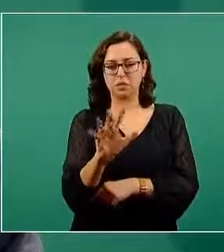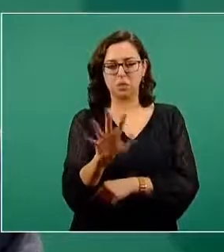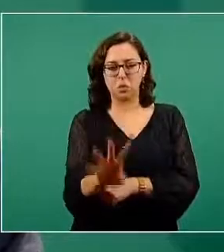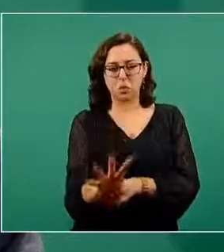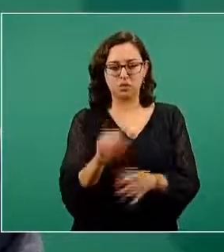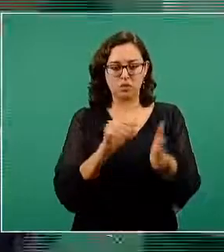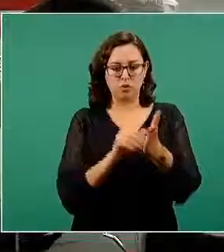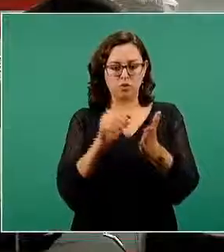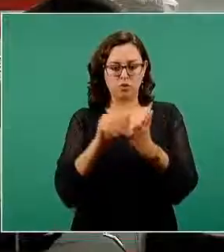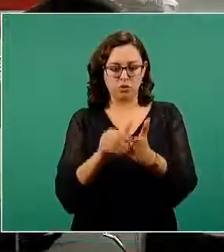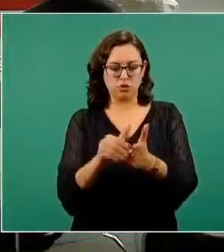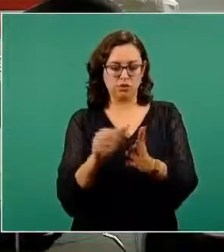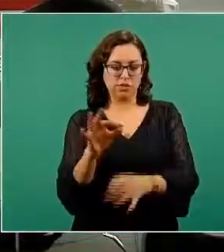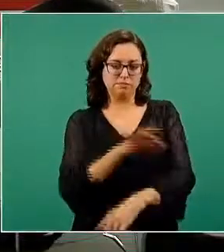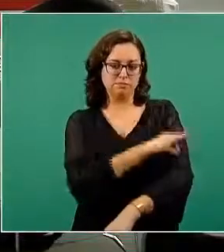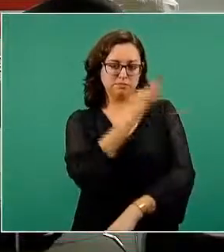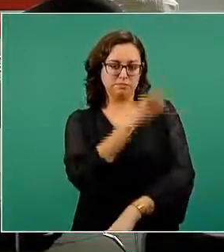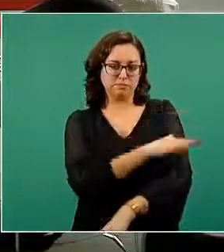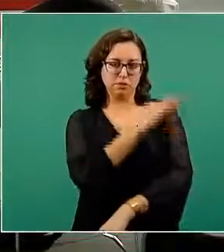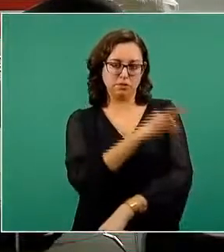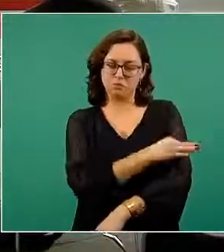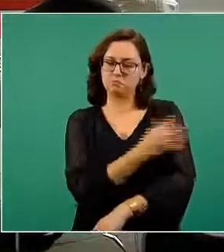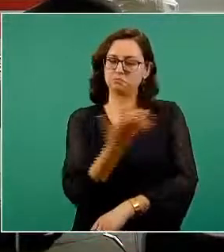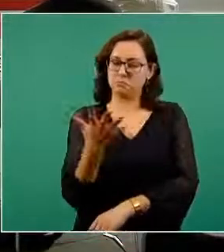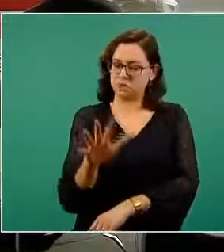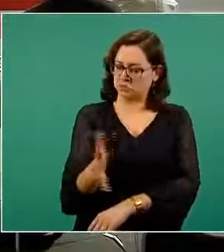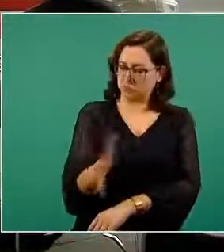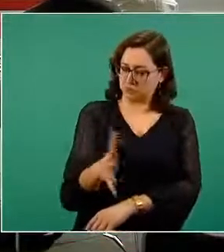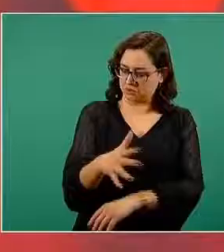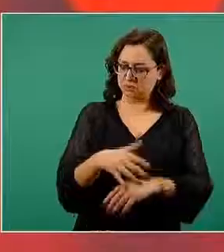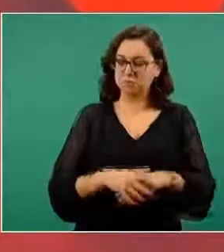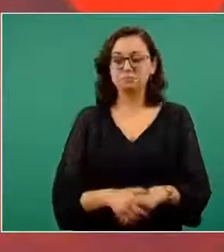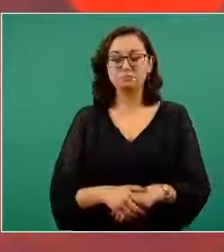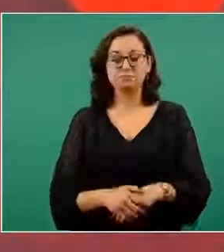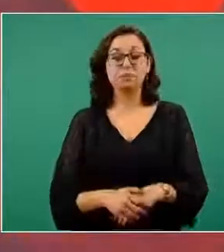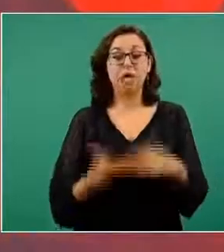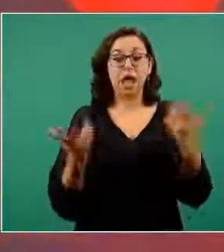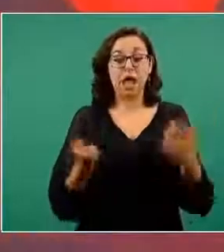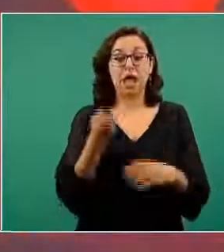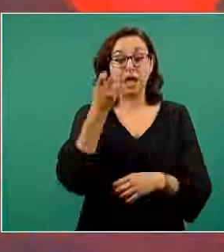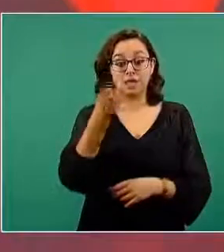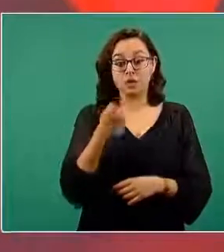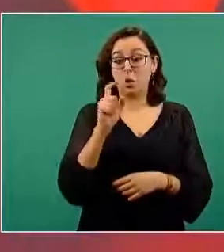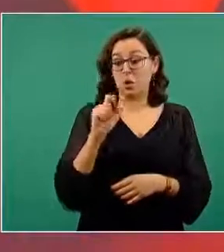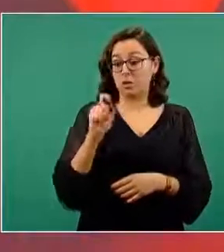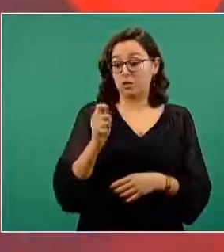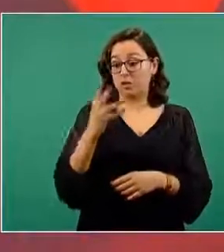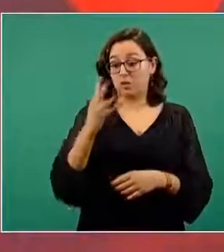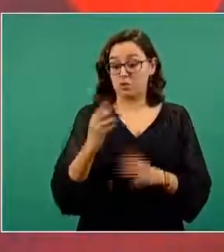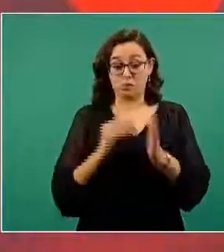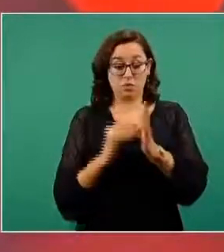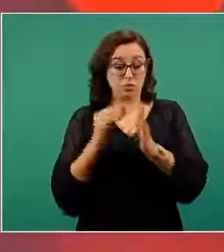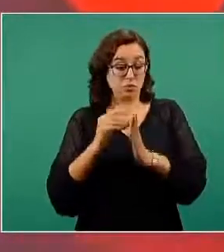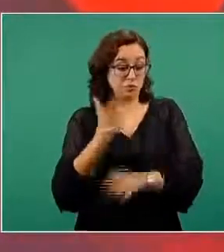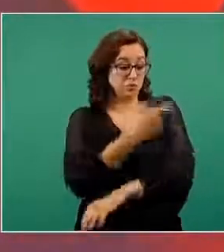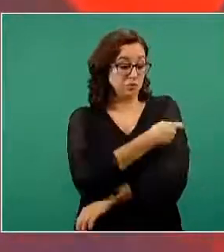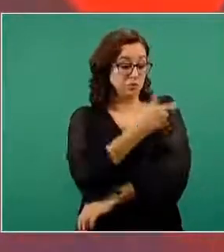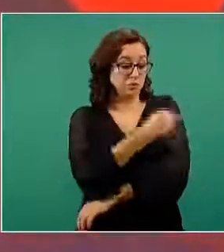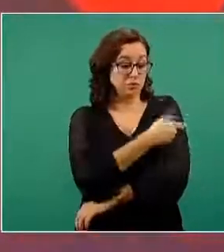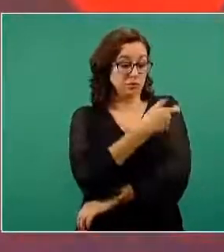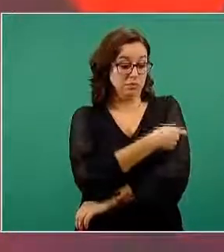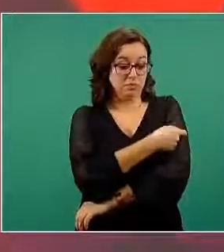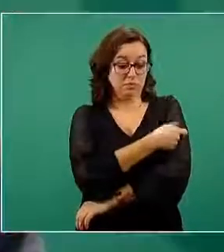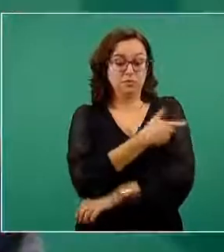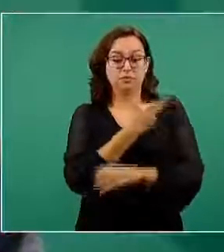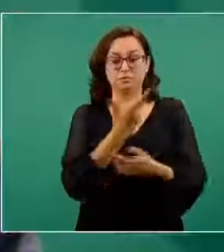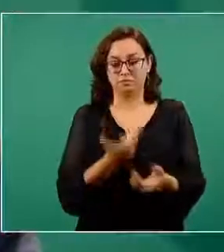millones de personas vacunadas. Cuando lleguemos a 24 millones, dado que la población de México tiene 126